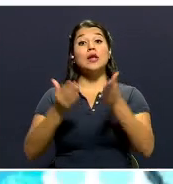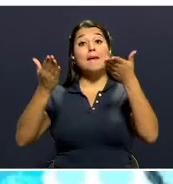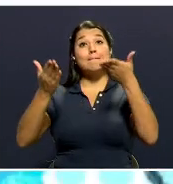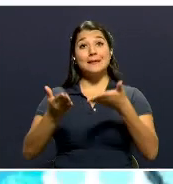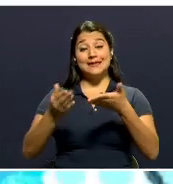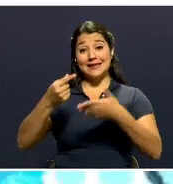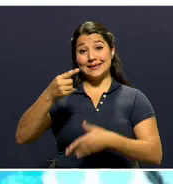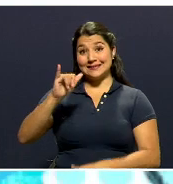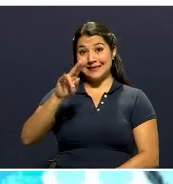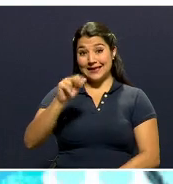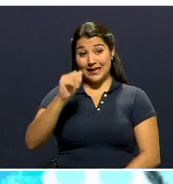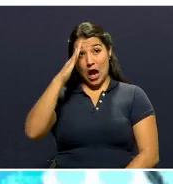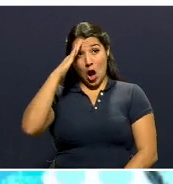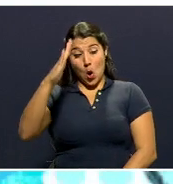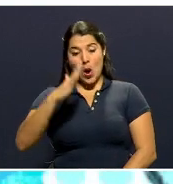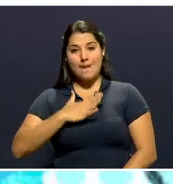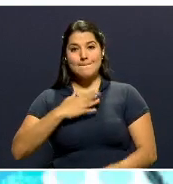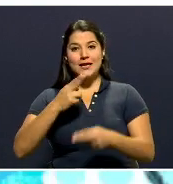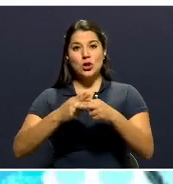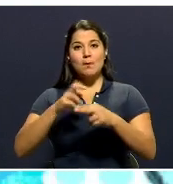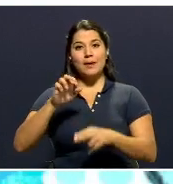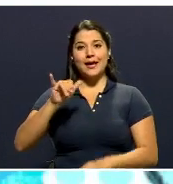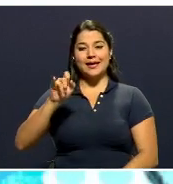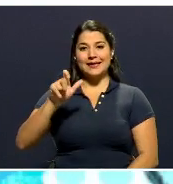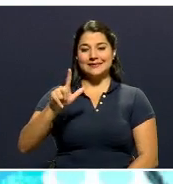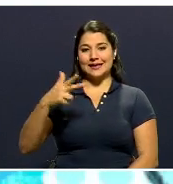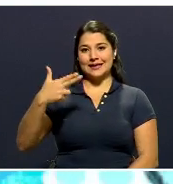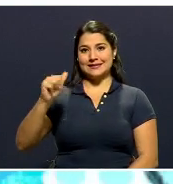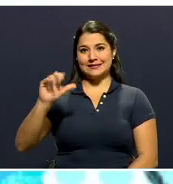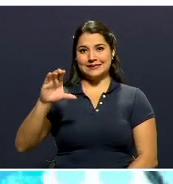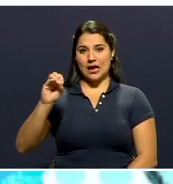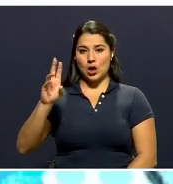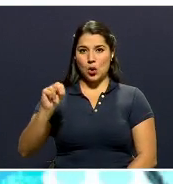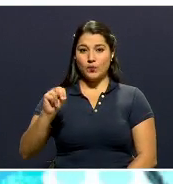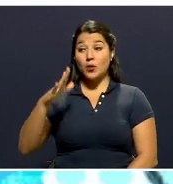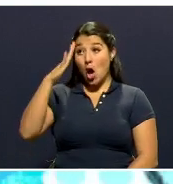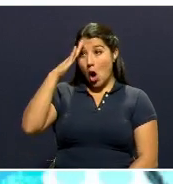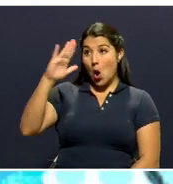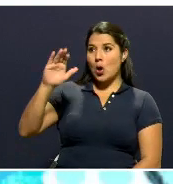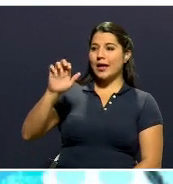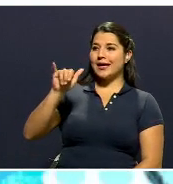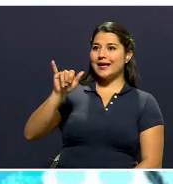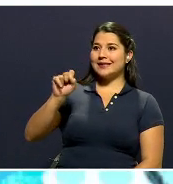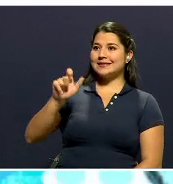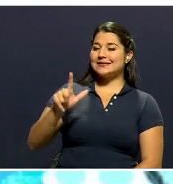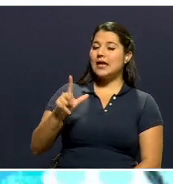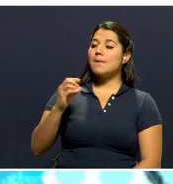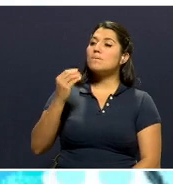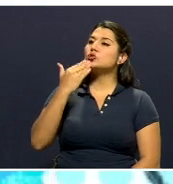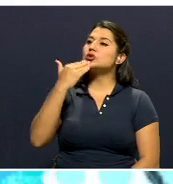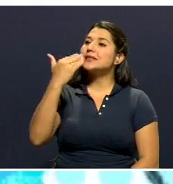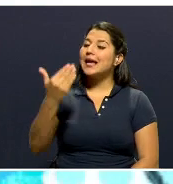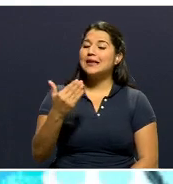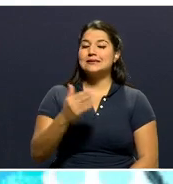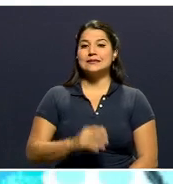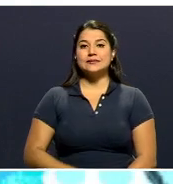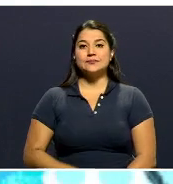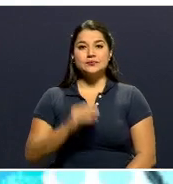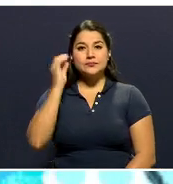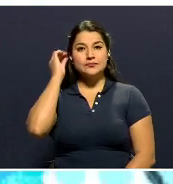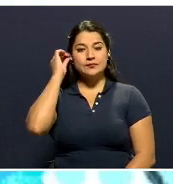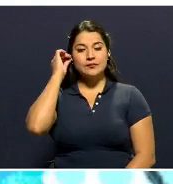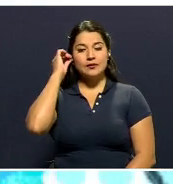a doña Gina. ¿Cómo está? Le saluda Eisel Chacón. Eisel, ¿cómo estás? ¿Qué tal? Gracias. Igualmente. Doña